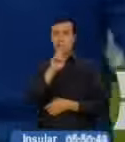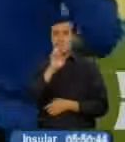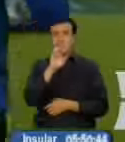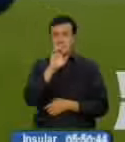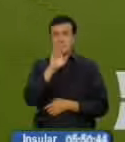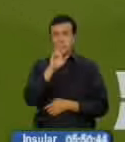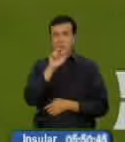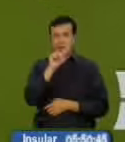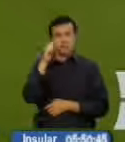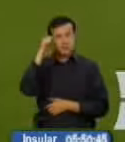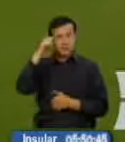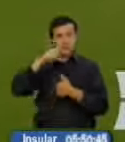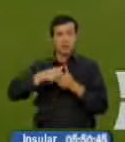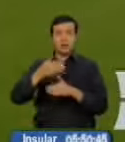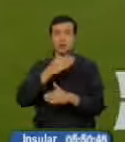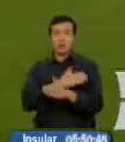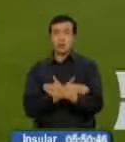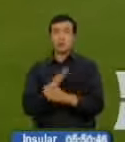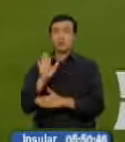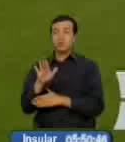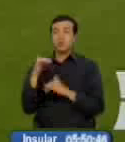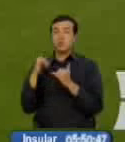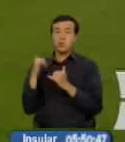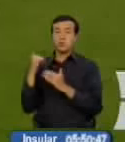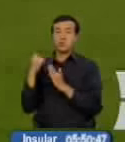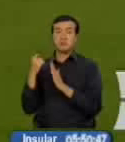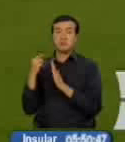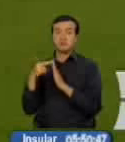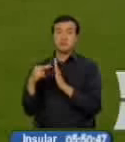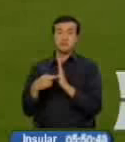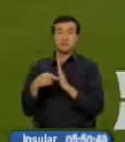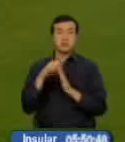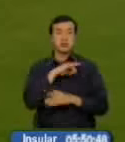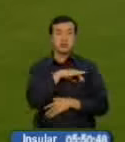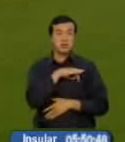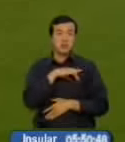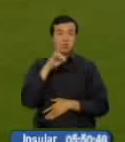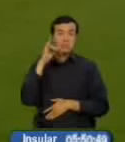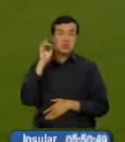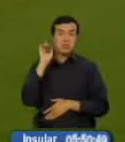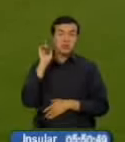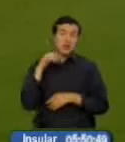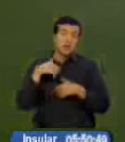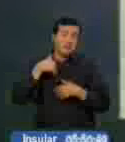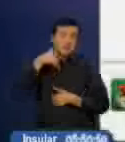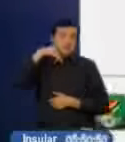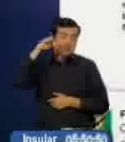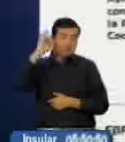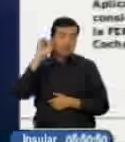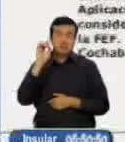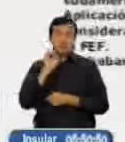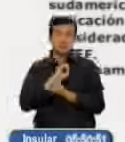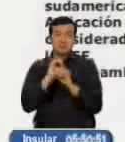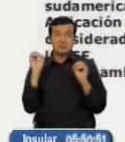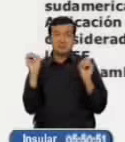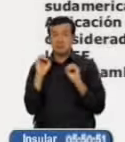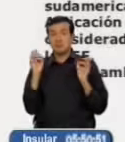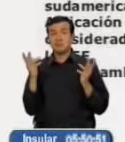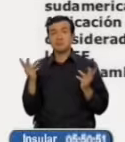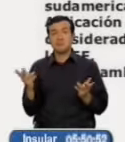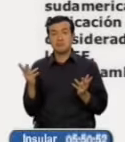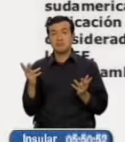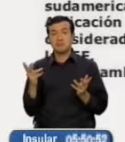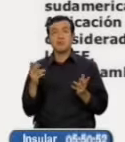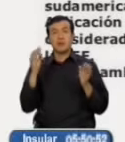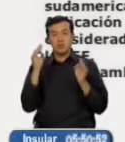jugador que no cumplía con los requisitos, sin embargo ni Chile ni Bolivia se dieron cuenta y la impugnación no pasó porque simplemente no lo